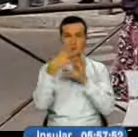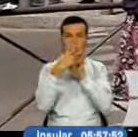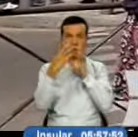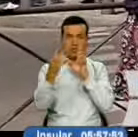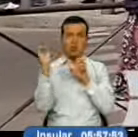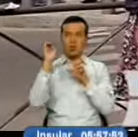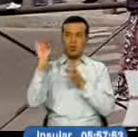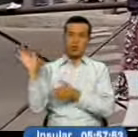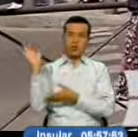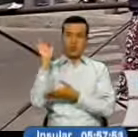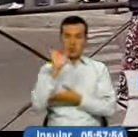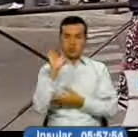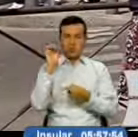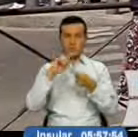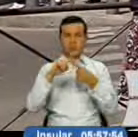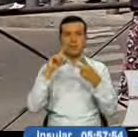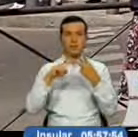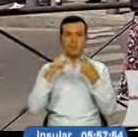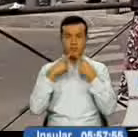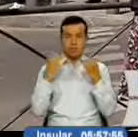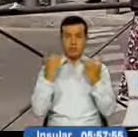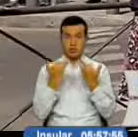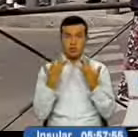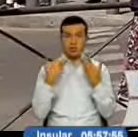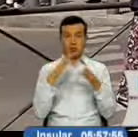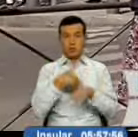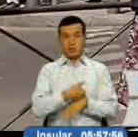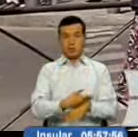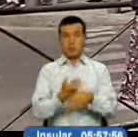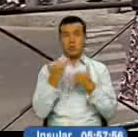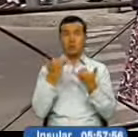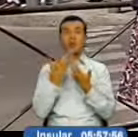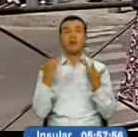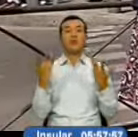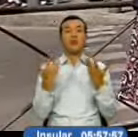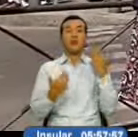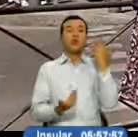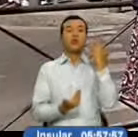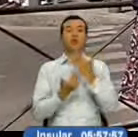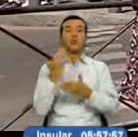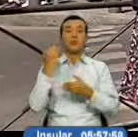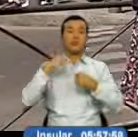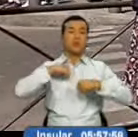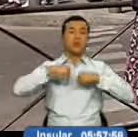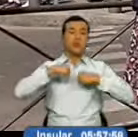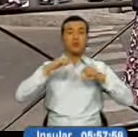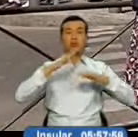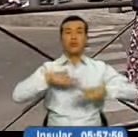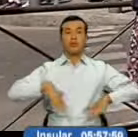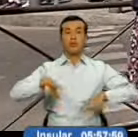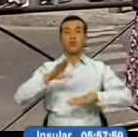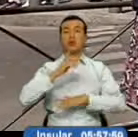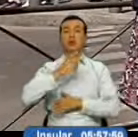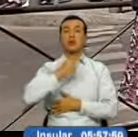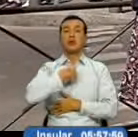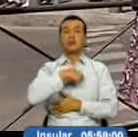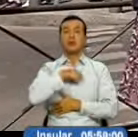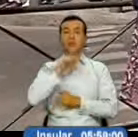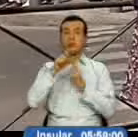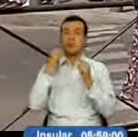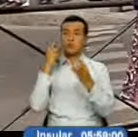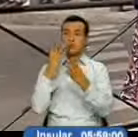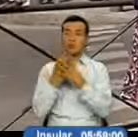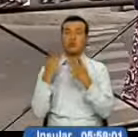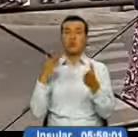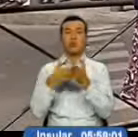o presencial. Y también contarles que hoy, a lo largo del día de hoy, se ha desarrollado una nueva operación en Madrid con varios detenidos.